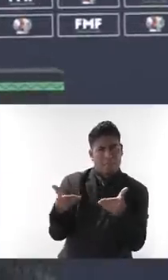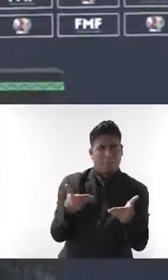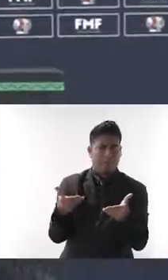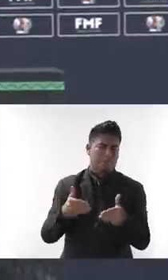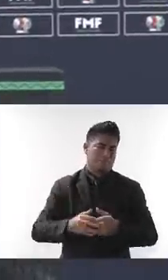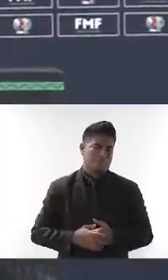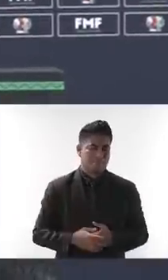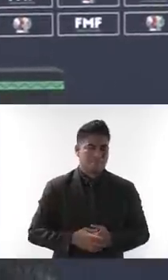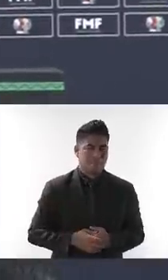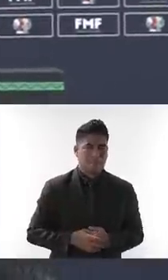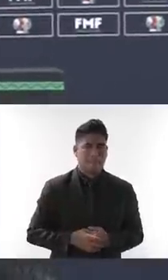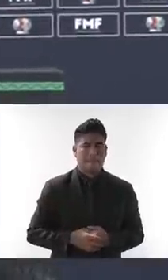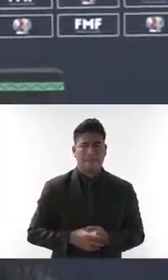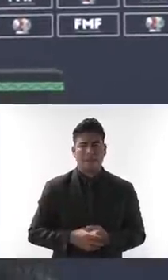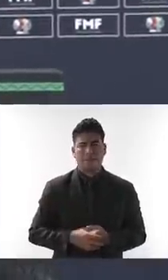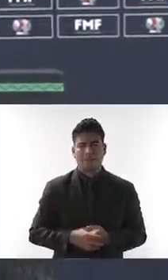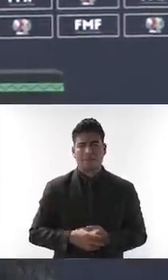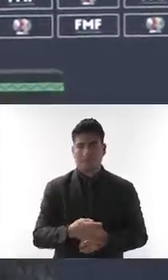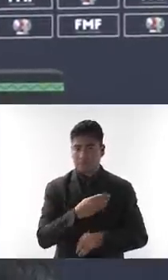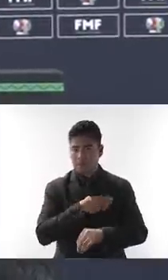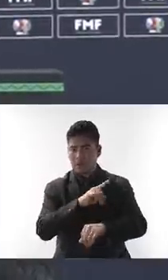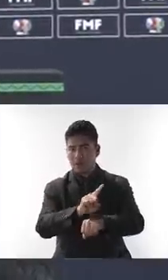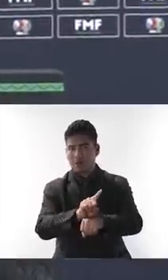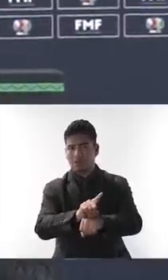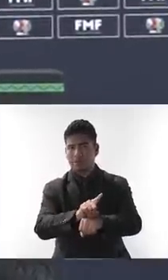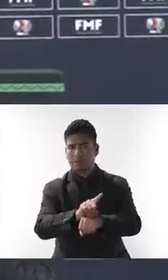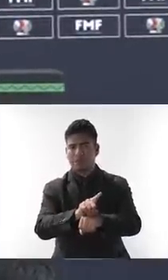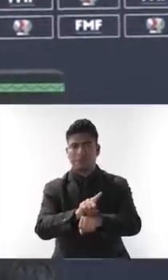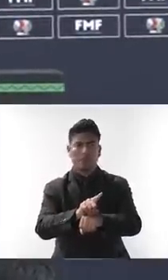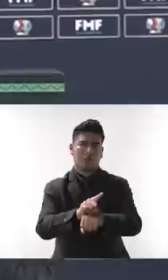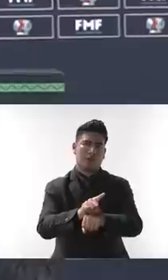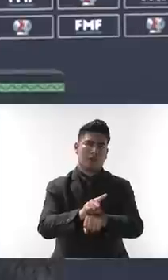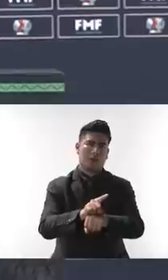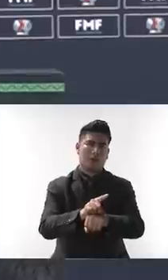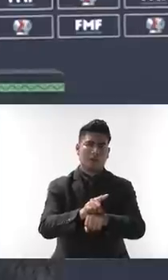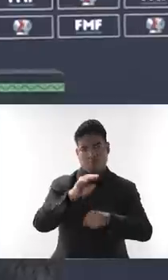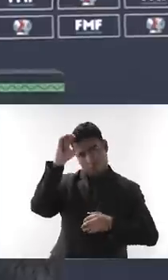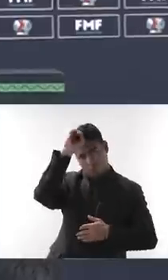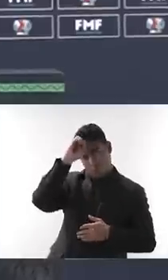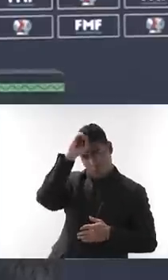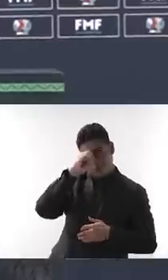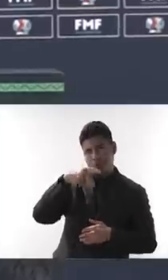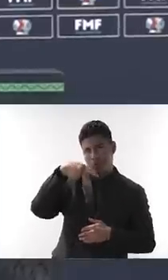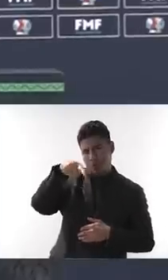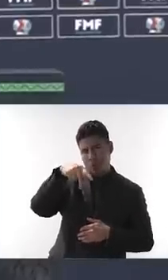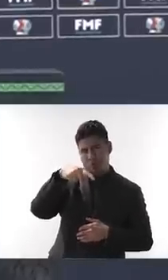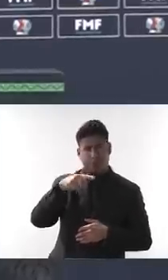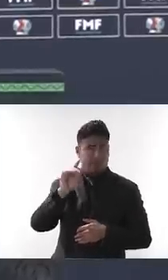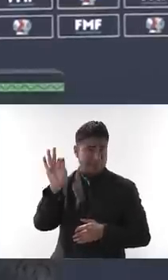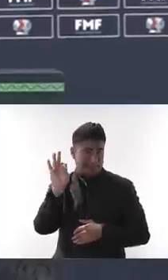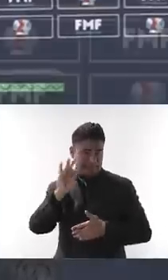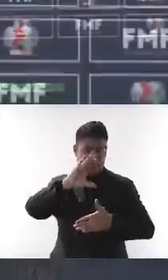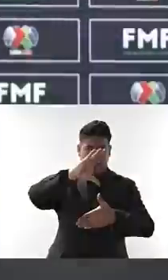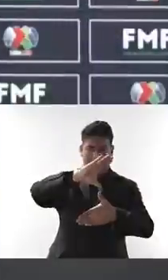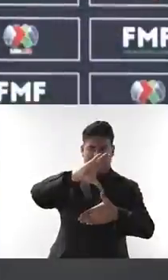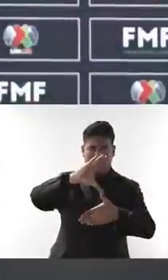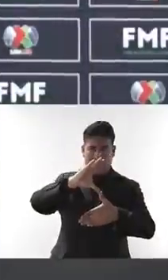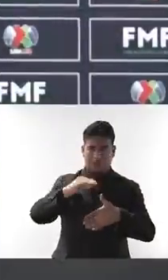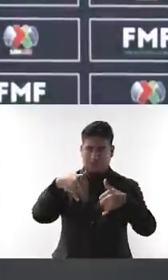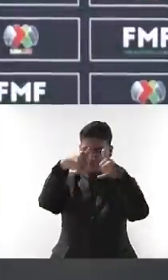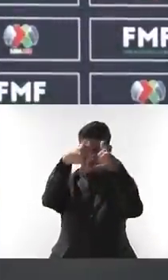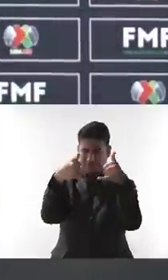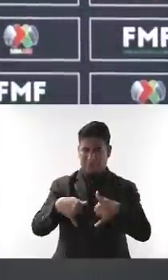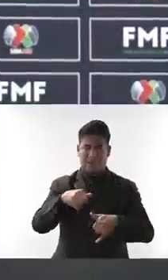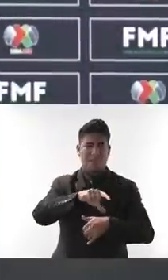Buen día, León. En cuanto a tu comentario de posibles Copas América después de la del